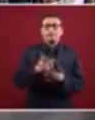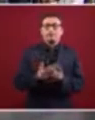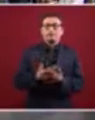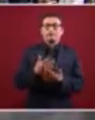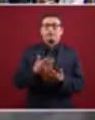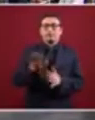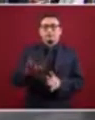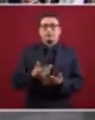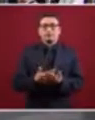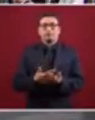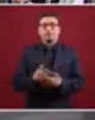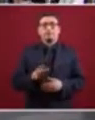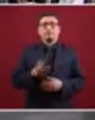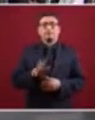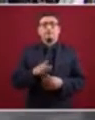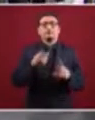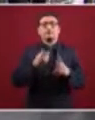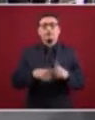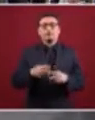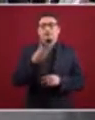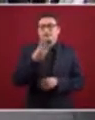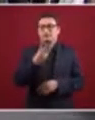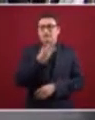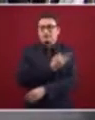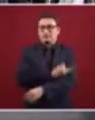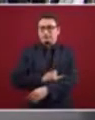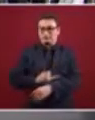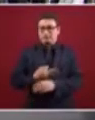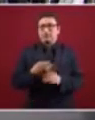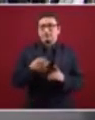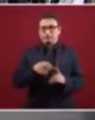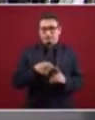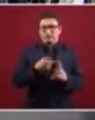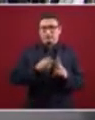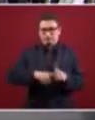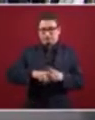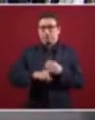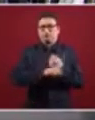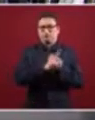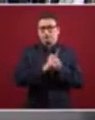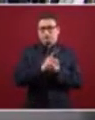permíteme, a las 3 de la tarde empieza esto.